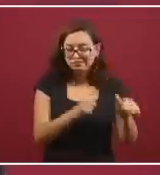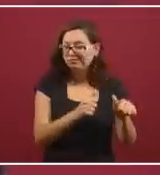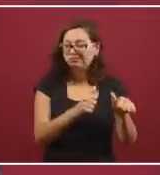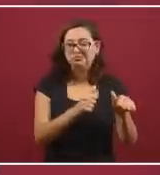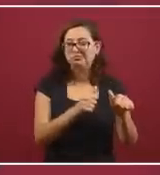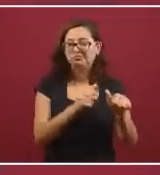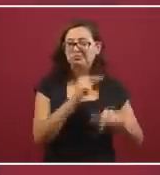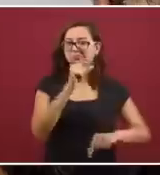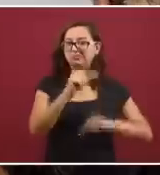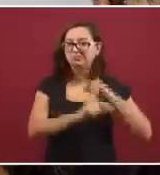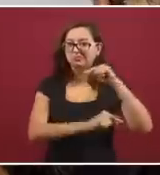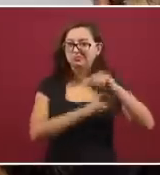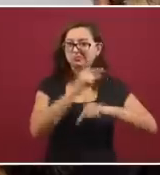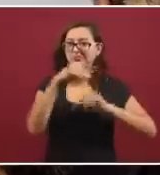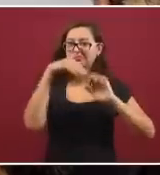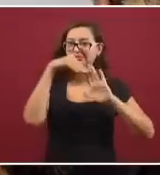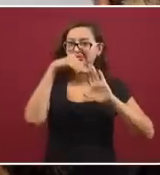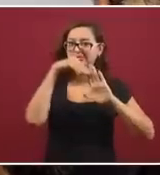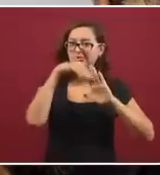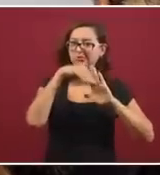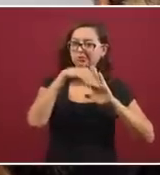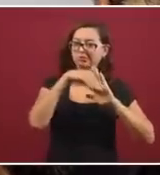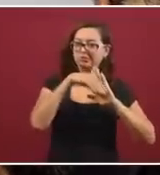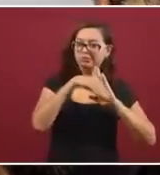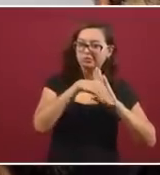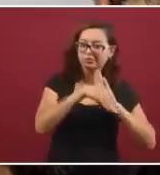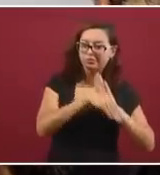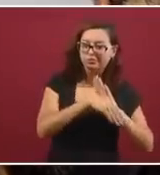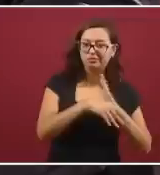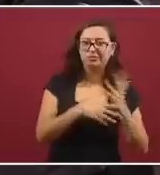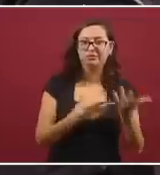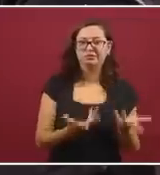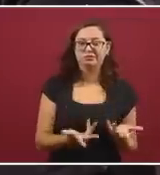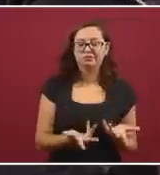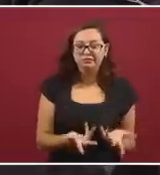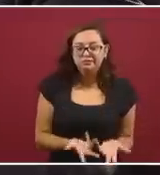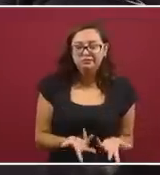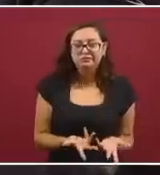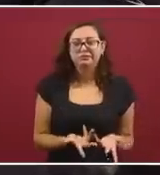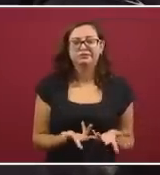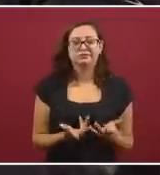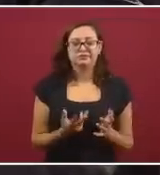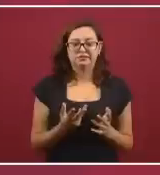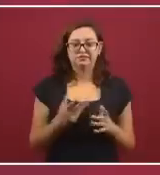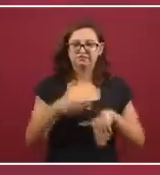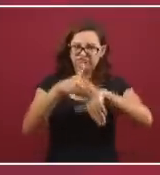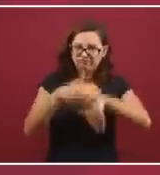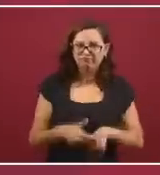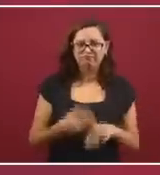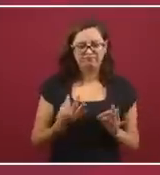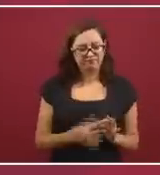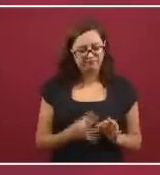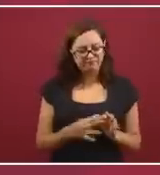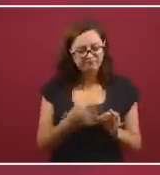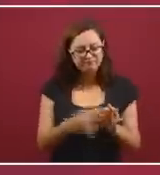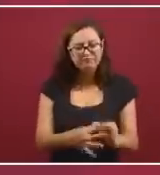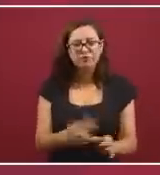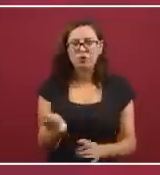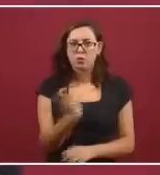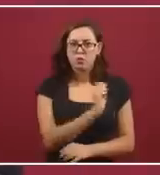durante mucho tiempo ya la disciplina el profesionalismo